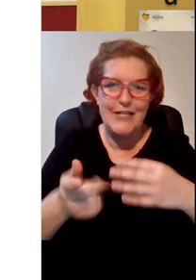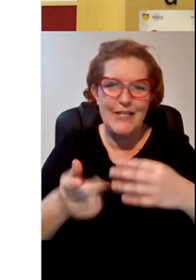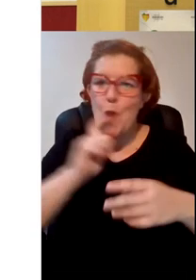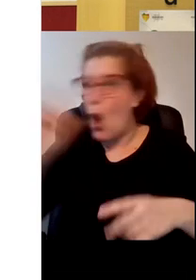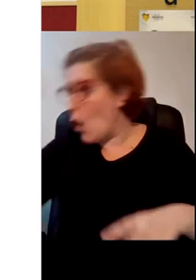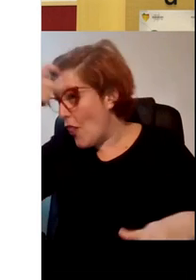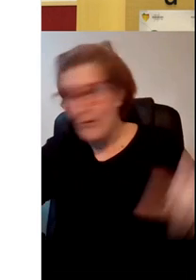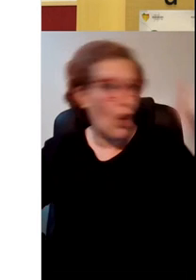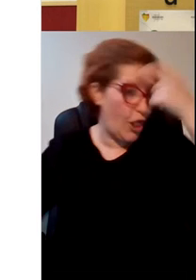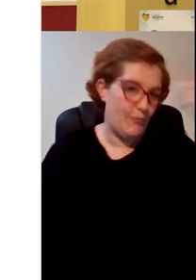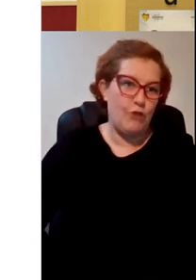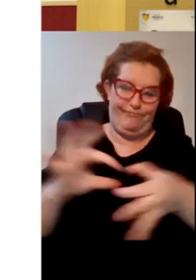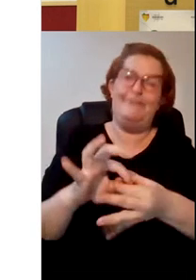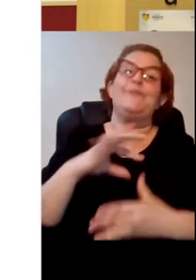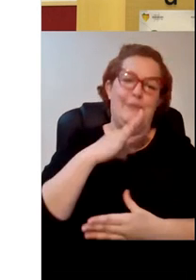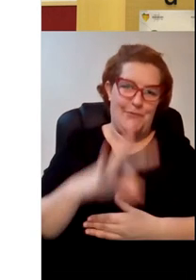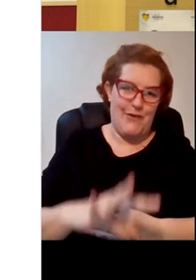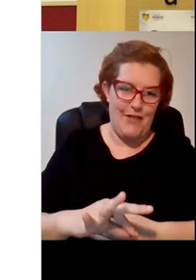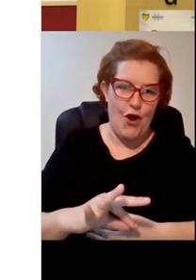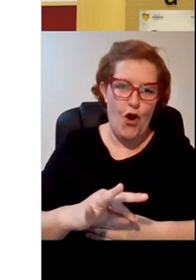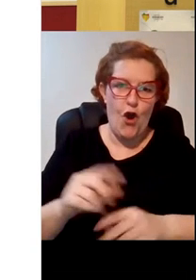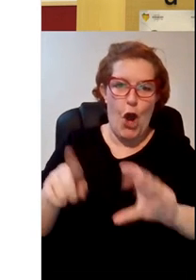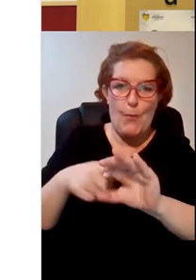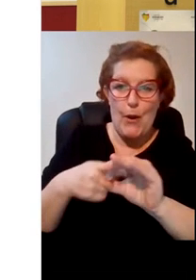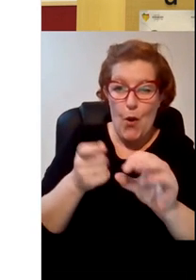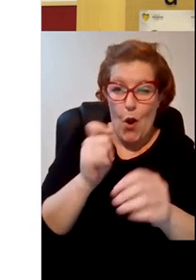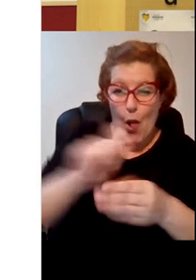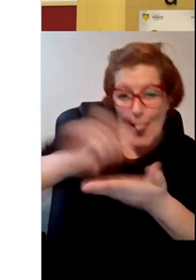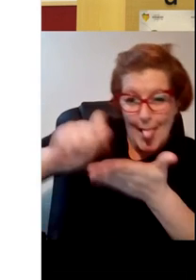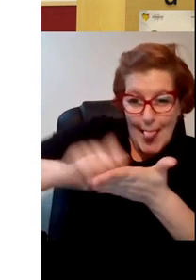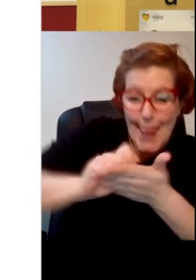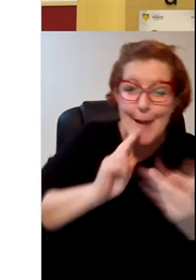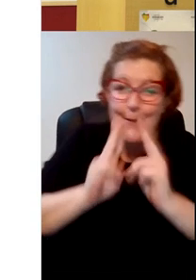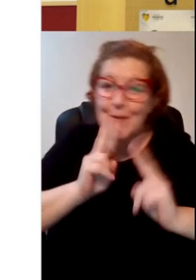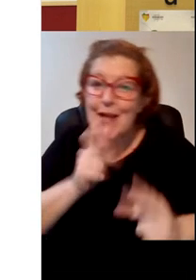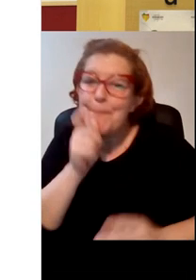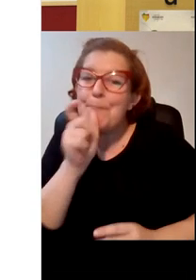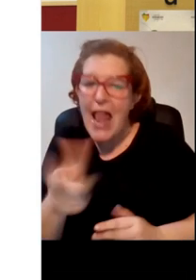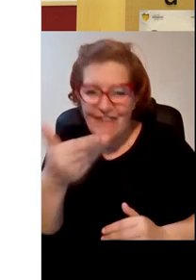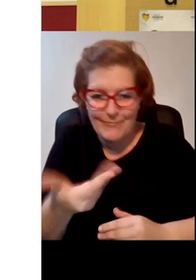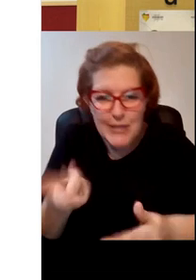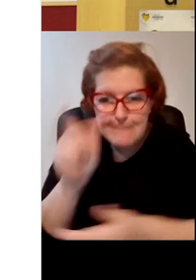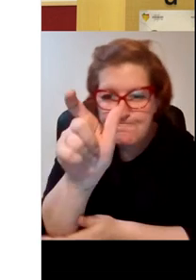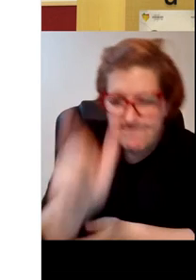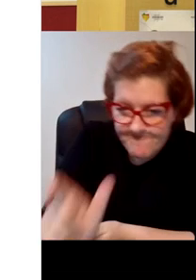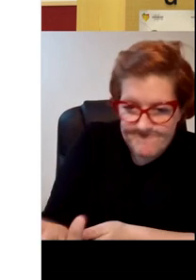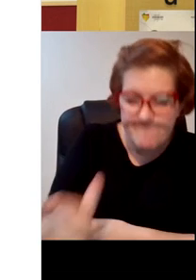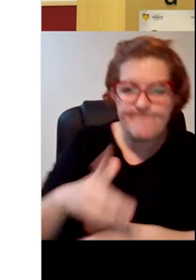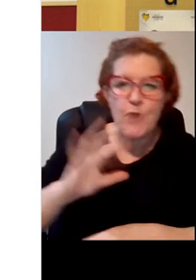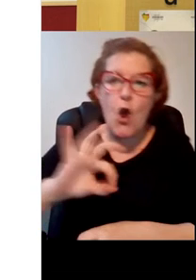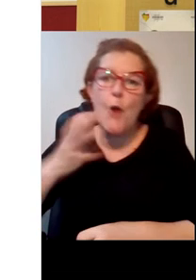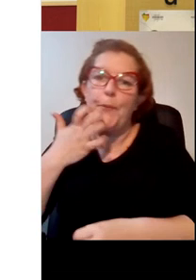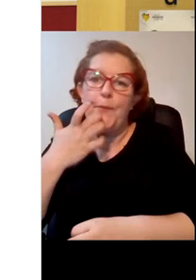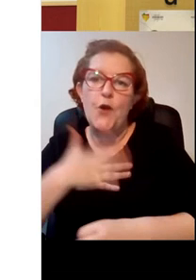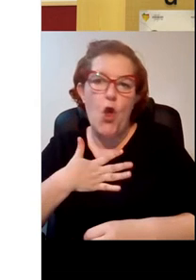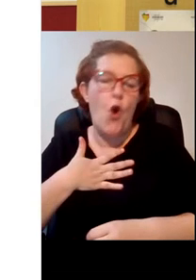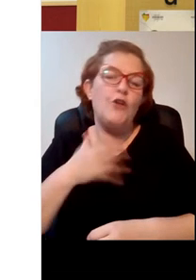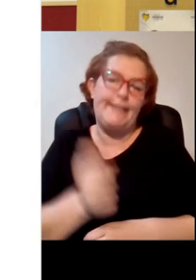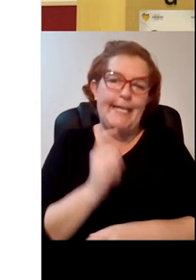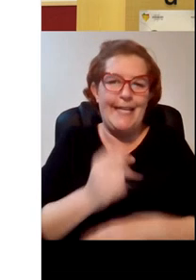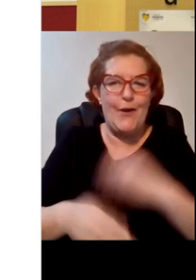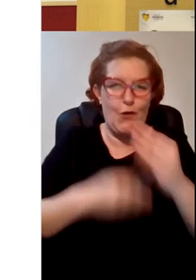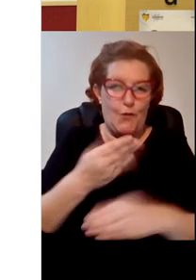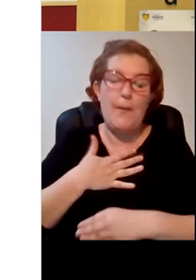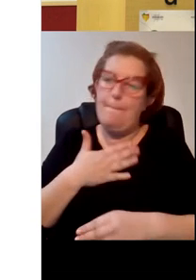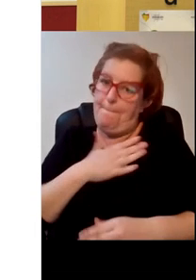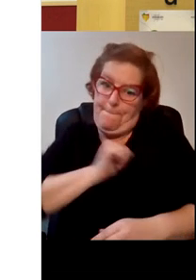conceptos rellenar huecos ejercicios para rellenar huecos con palabras clave o por ejemplo una que yo utilizaba mucho que a mí